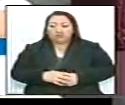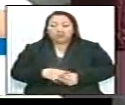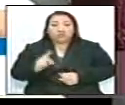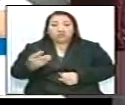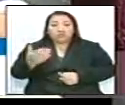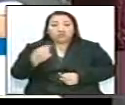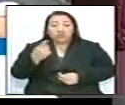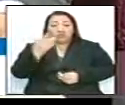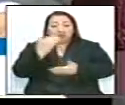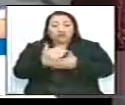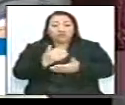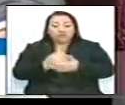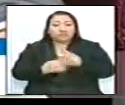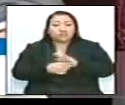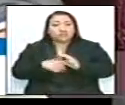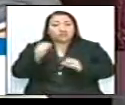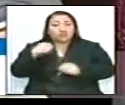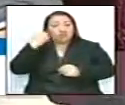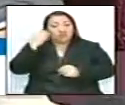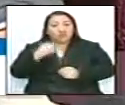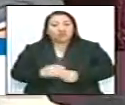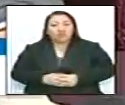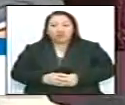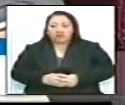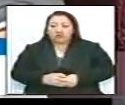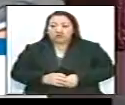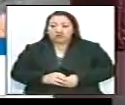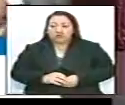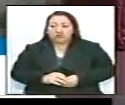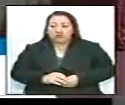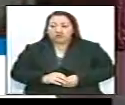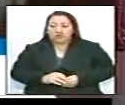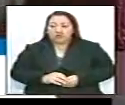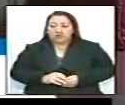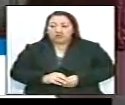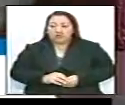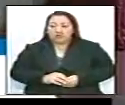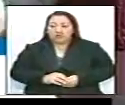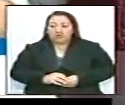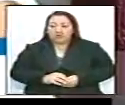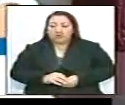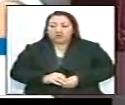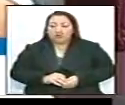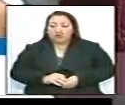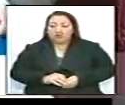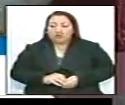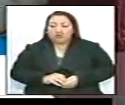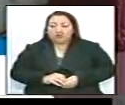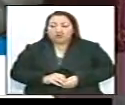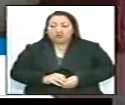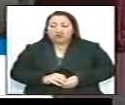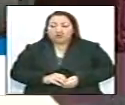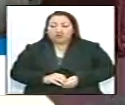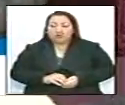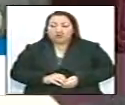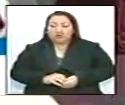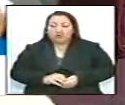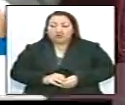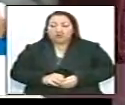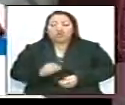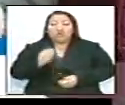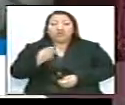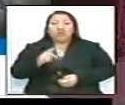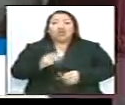Aunque es todo el derecho de opinar, ¿no? Se dice que estas elecciones se quieren hacer al